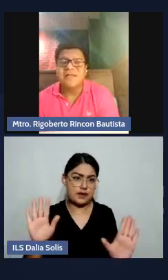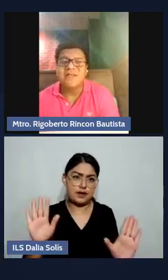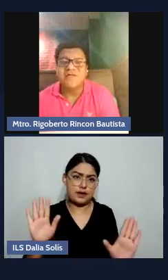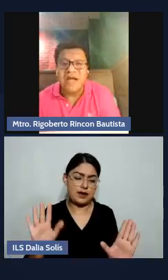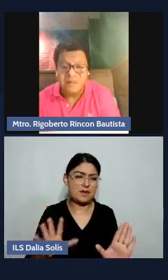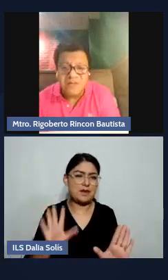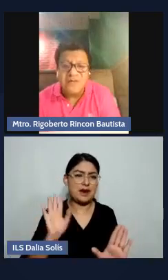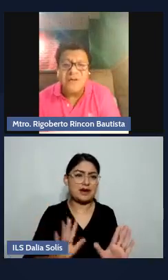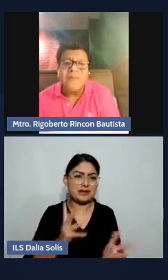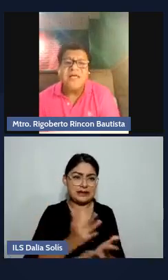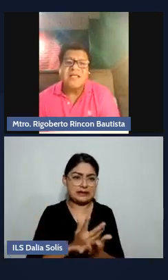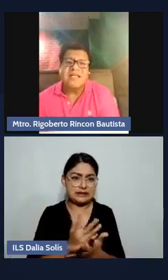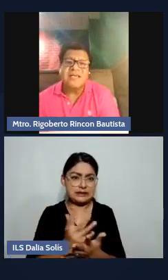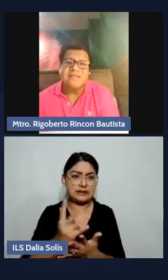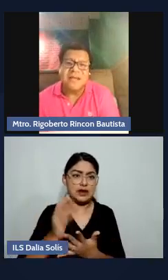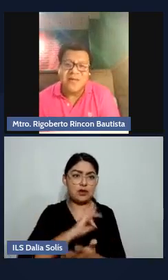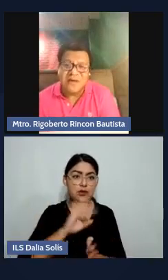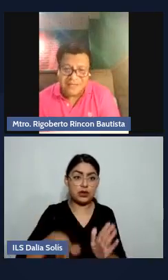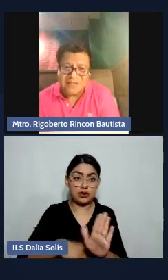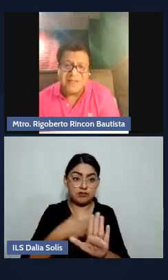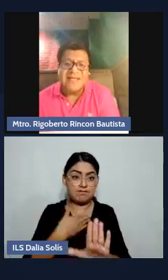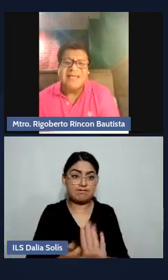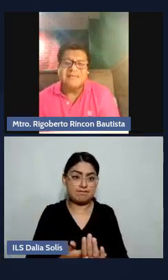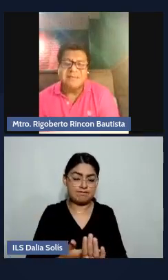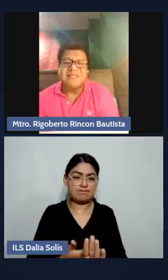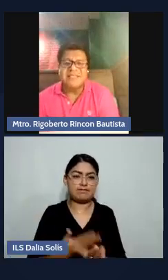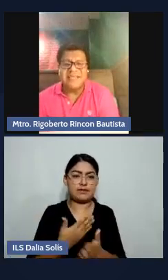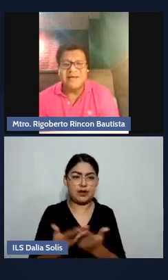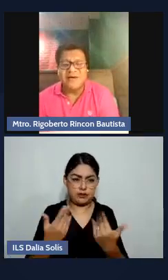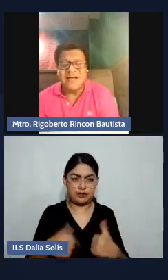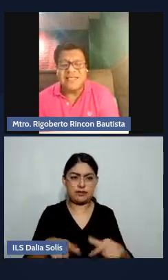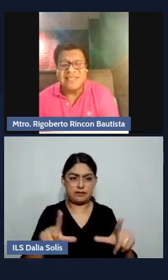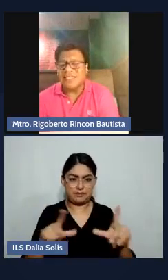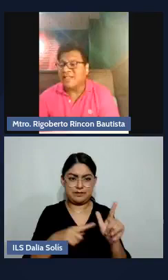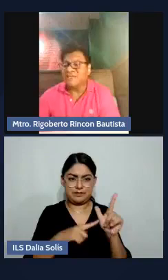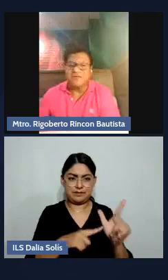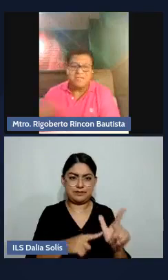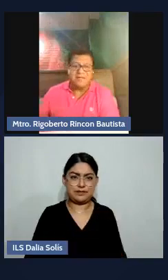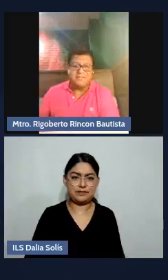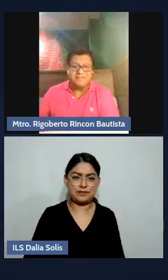abuso determinado a esto. Vamos a seguir con la siguiente diapositiva.